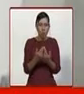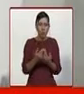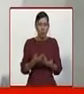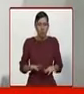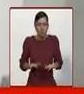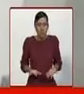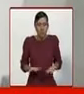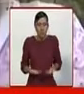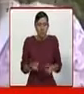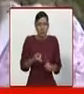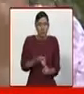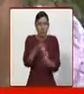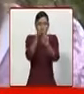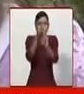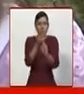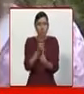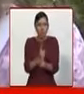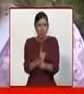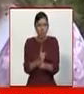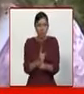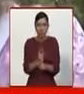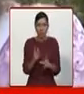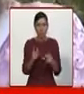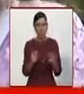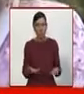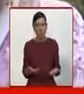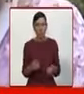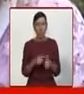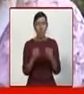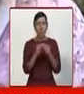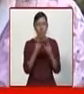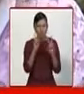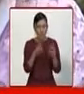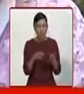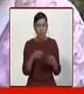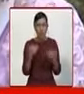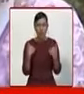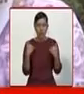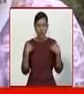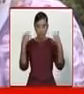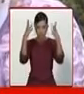de con la soga. Además de cabellos, había pasto,